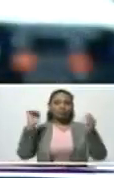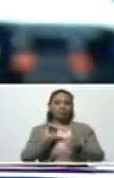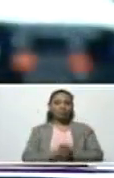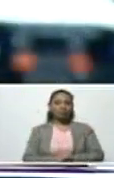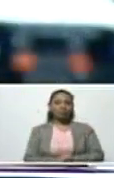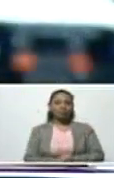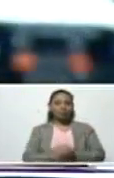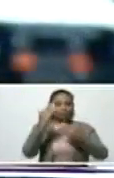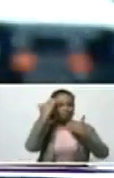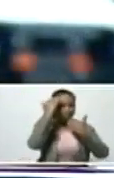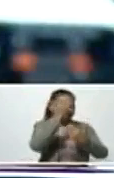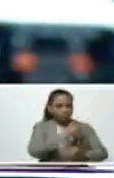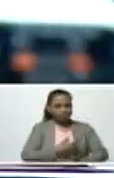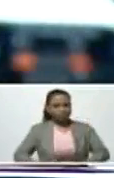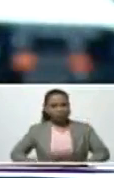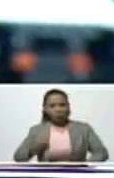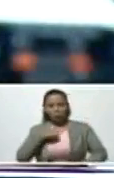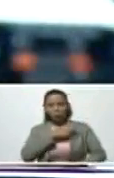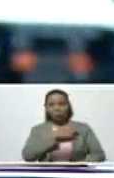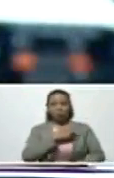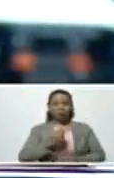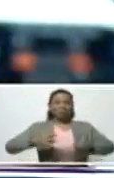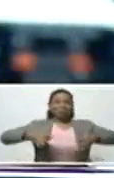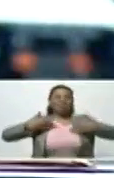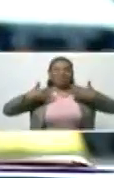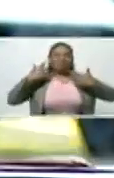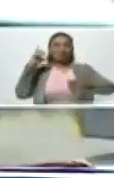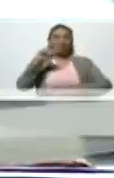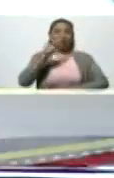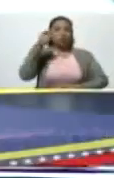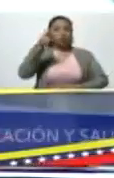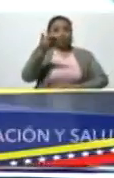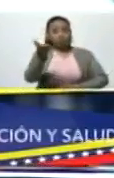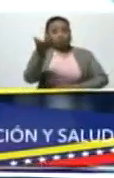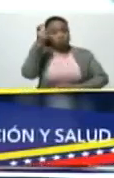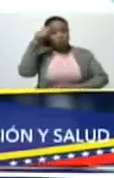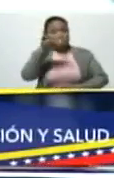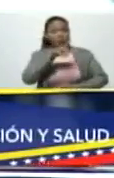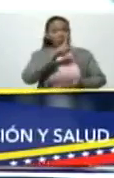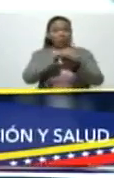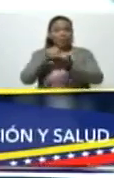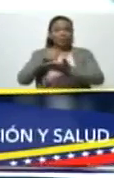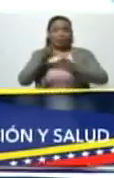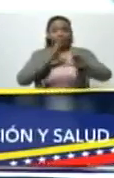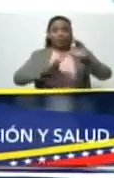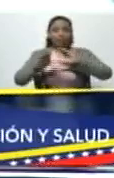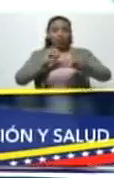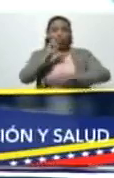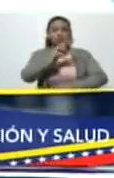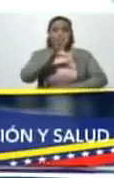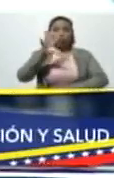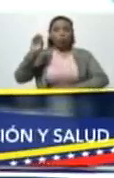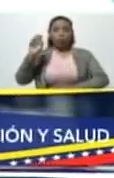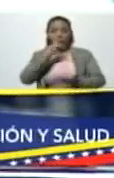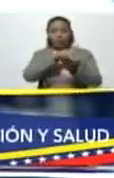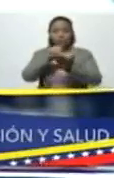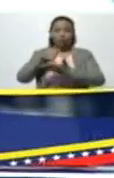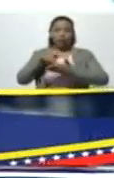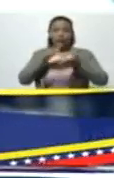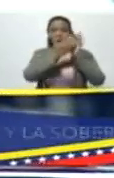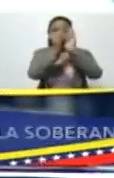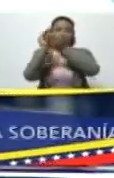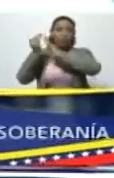Saludo, presidente. Estamos emocionados también. Su pueblo científico se hace presente hoy con 250 integrantes de la